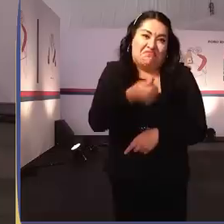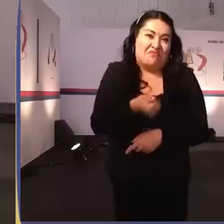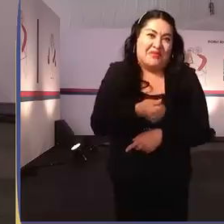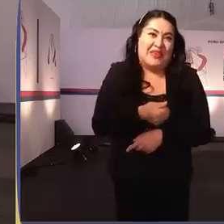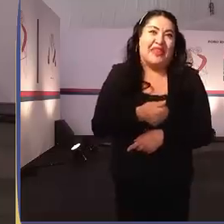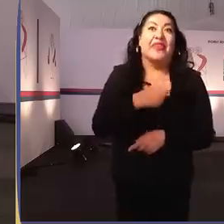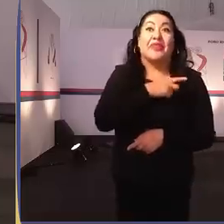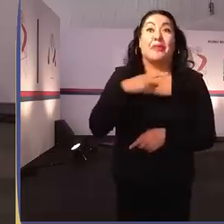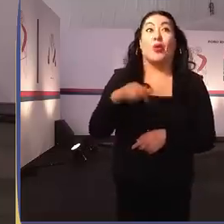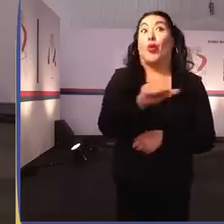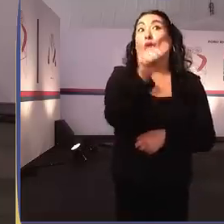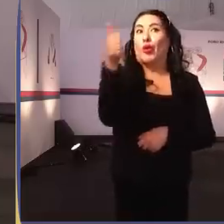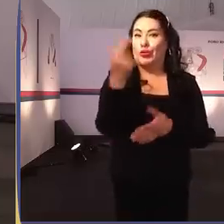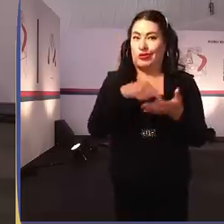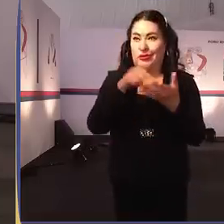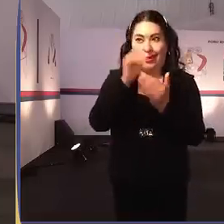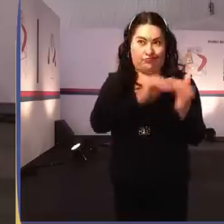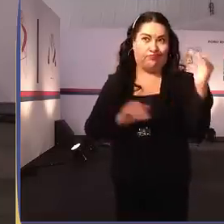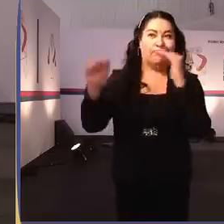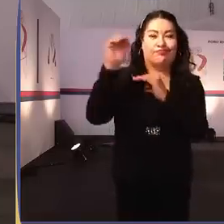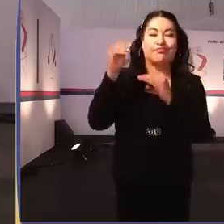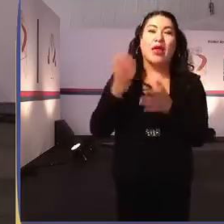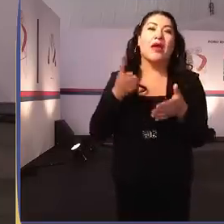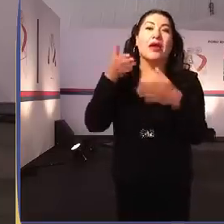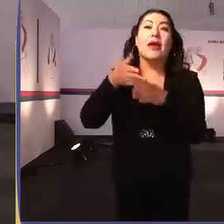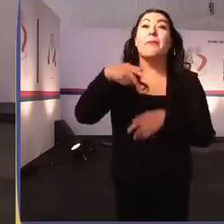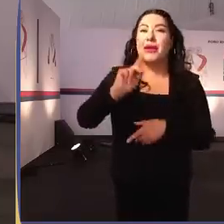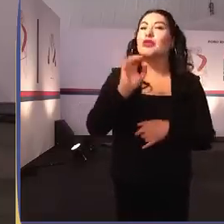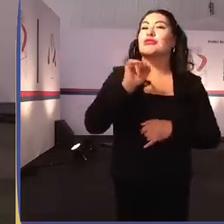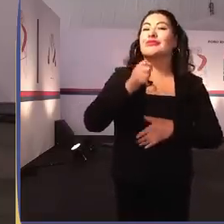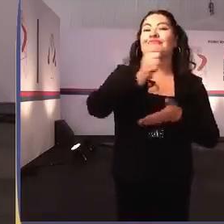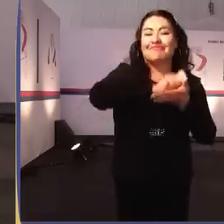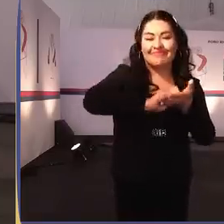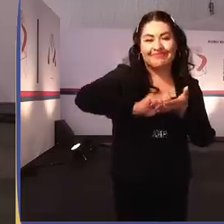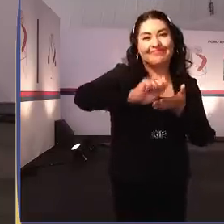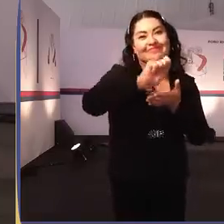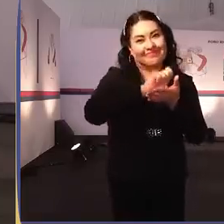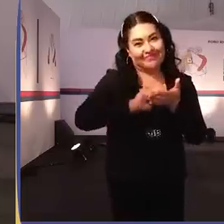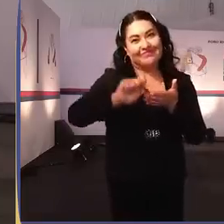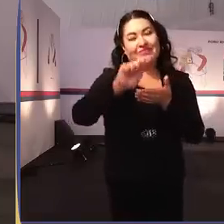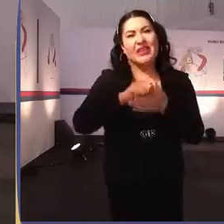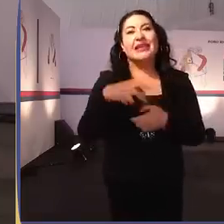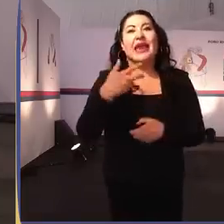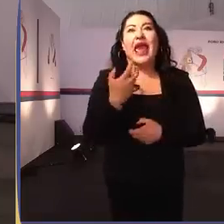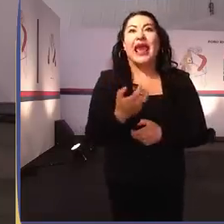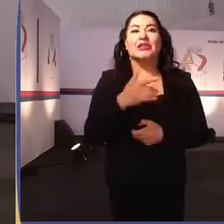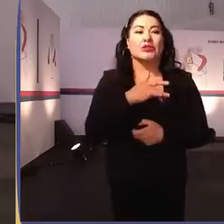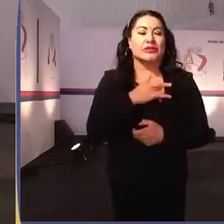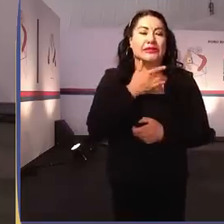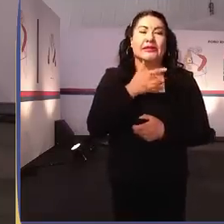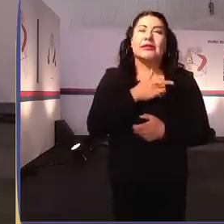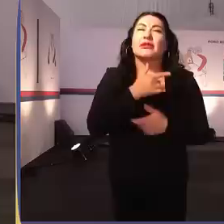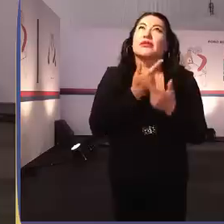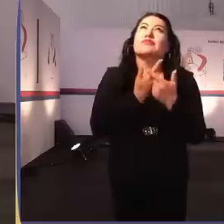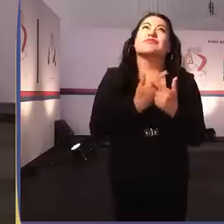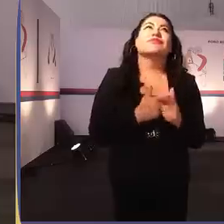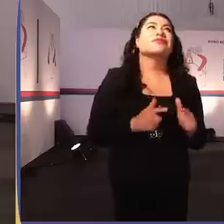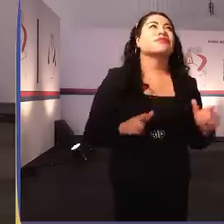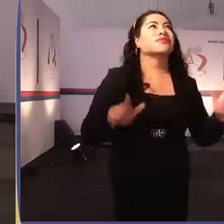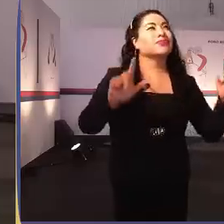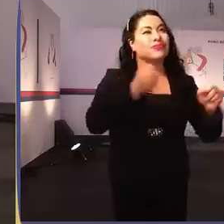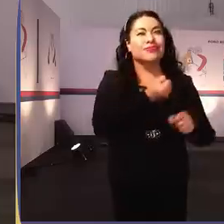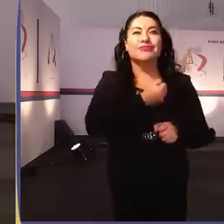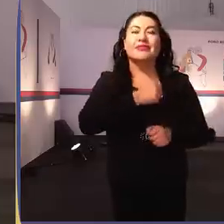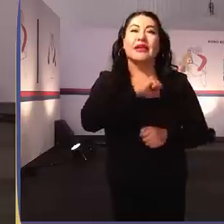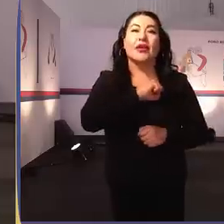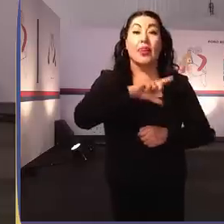nos tenemos que ver en otra parte. Pero escriban, eso sí. Escriban porque es liberador, muy sanador. y